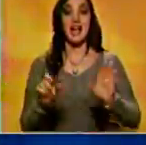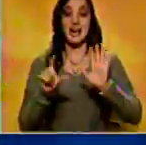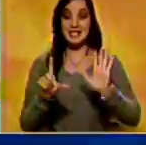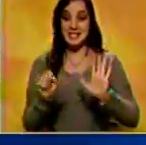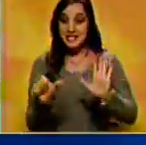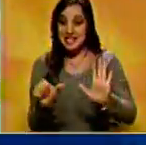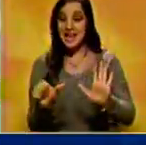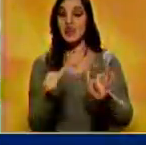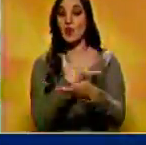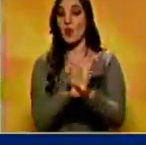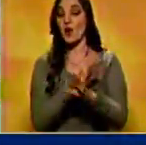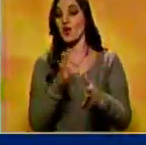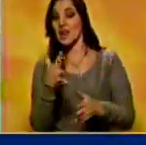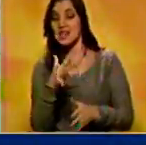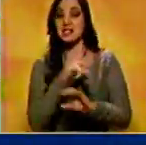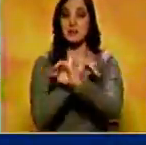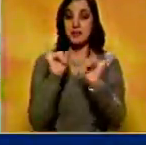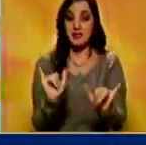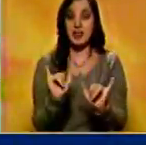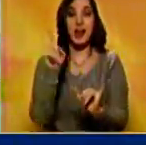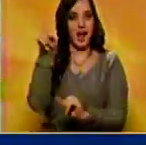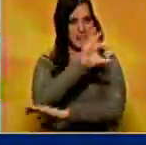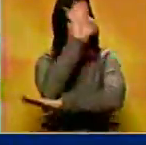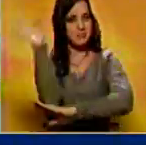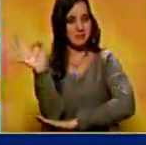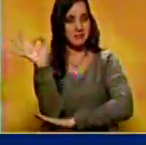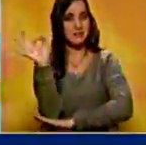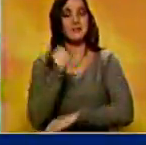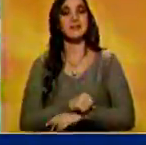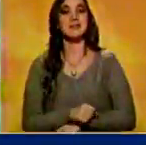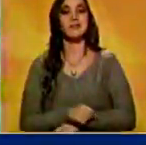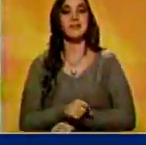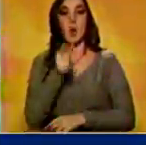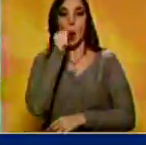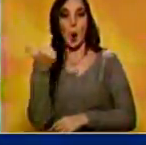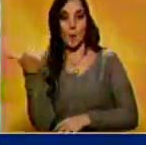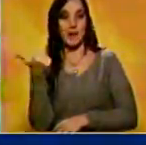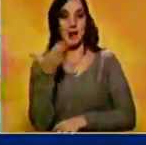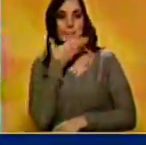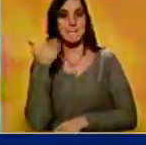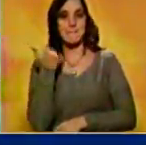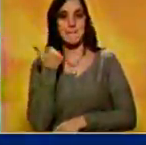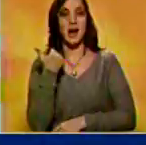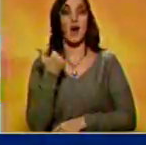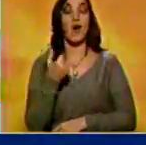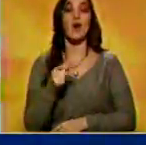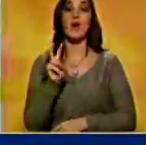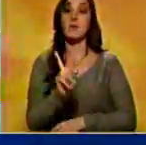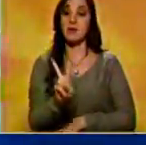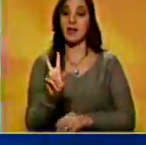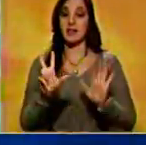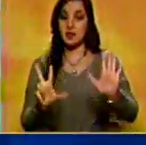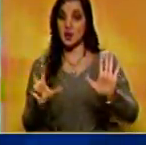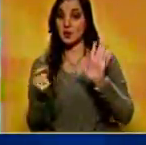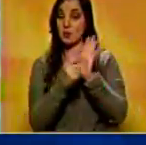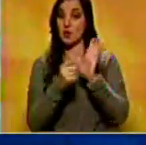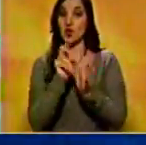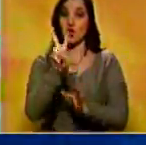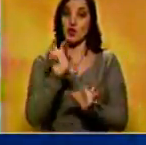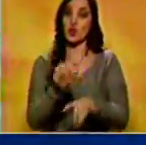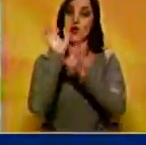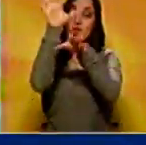de la semifinal celebrada en el Domo Bolivariano de Barquisimeto. De Warwick Spencer fue el más destacado del compromiso con 28 puntos, 2 rebotes y